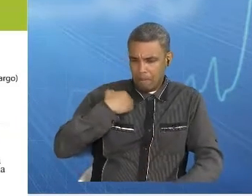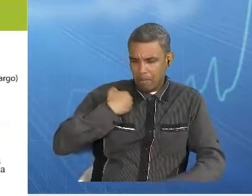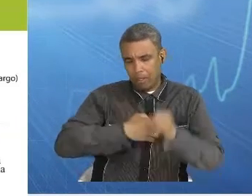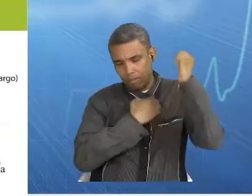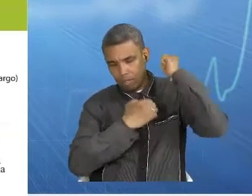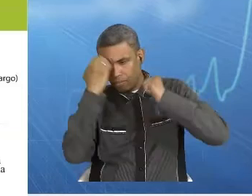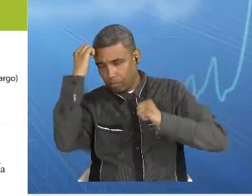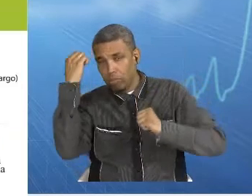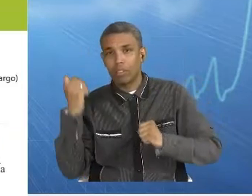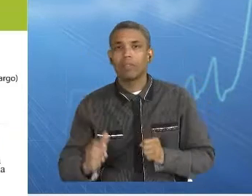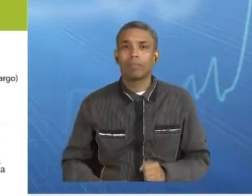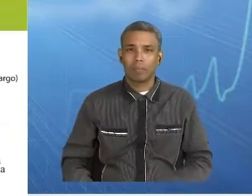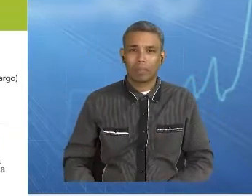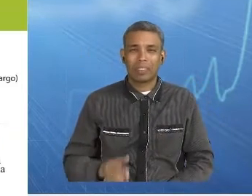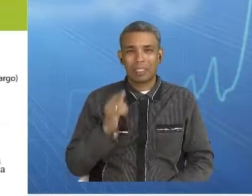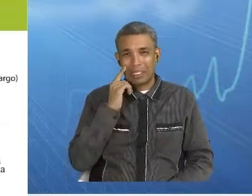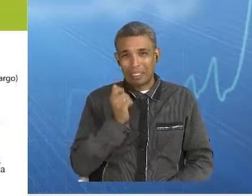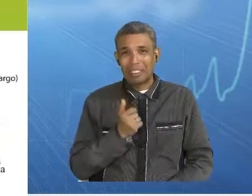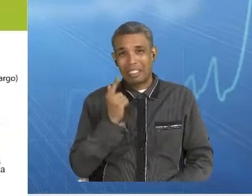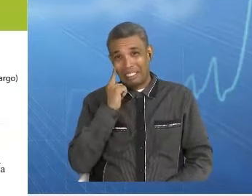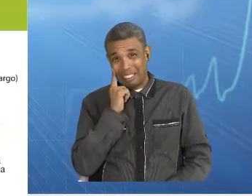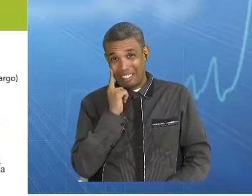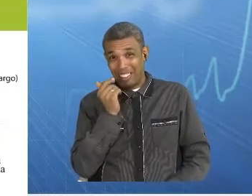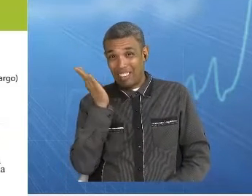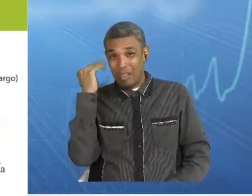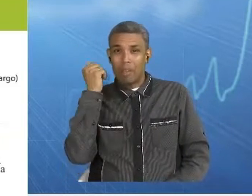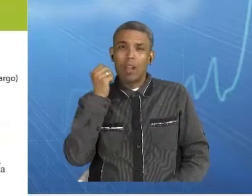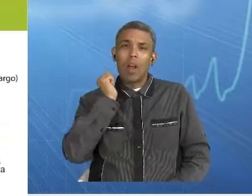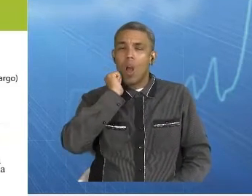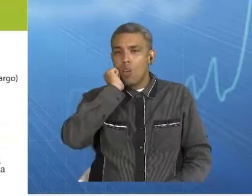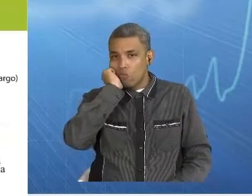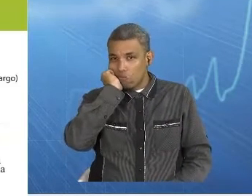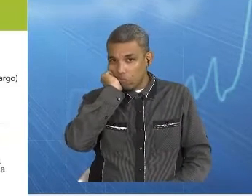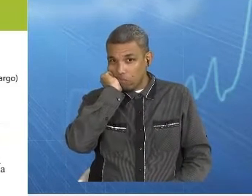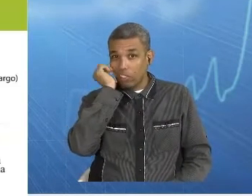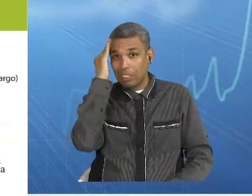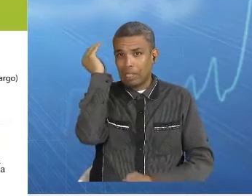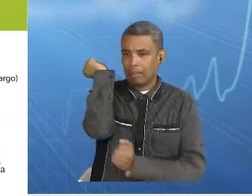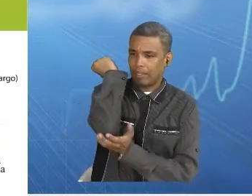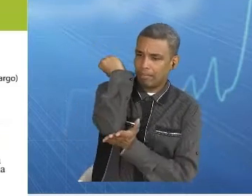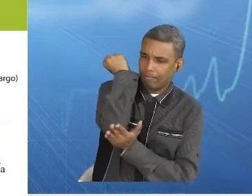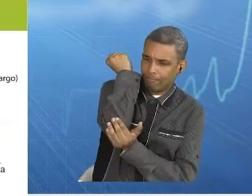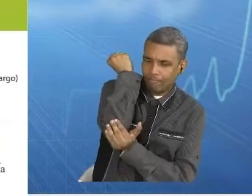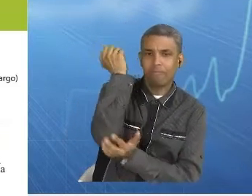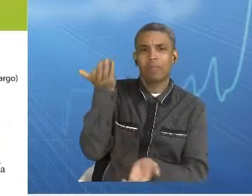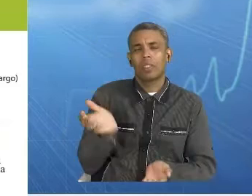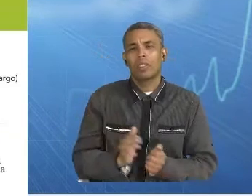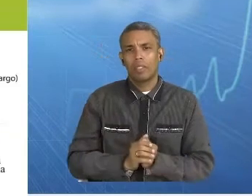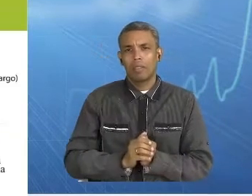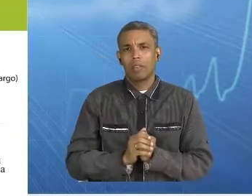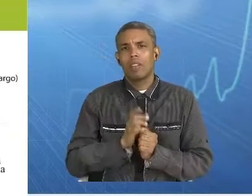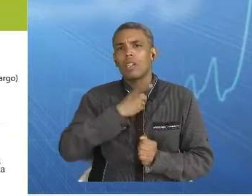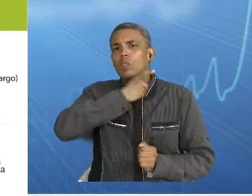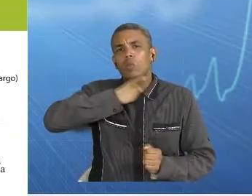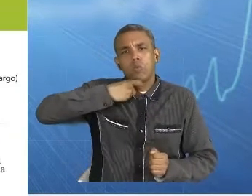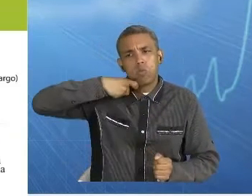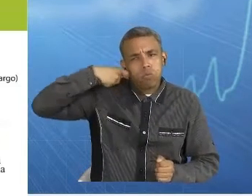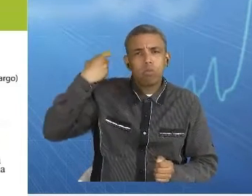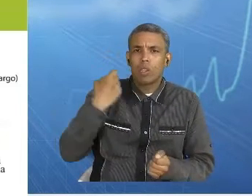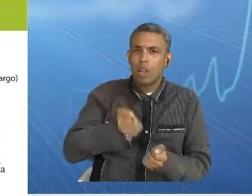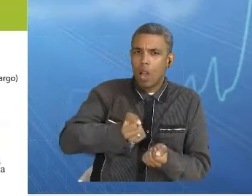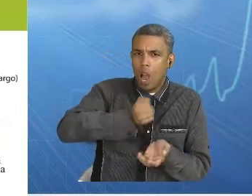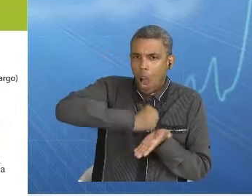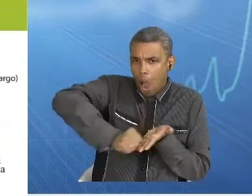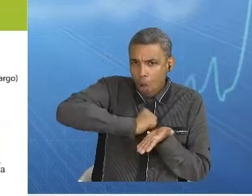toallas higiénicas, máquinas de afeitar, peinilla plástica, jabón para lavar la ropa,